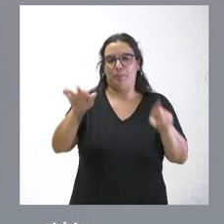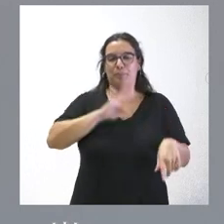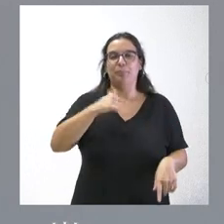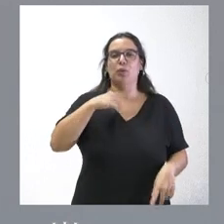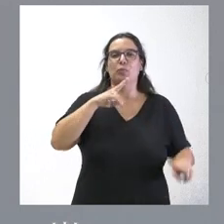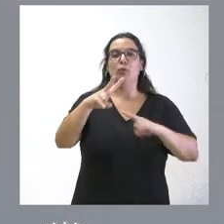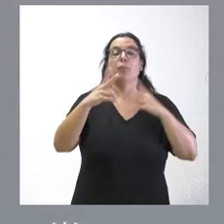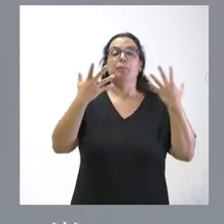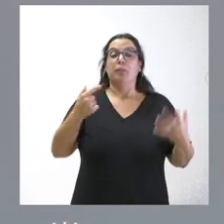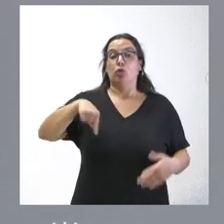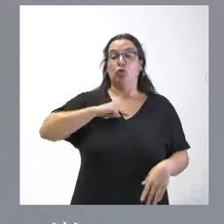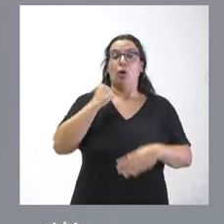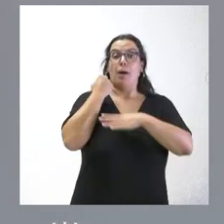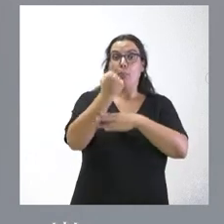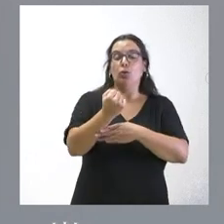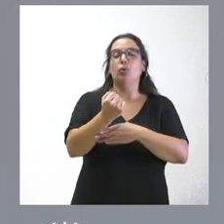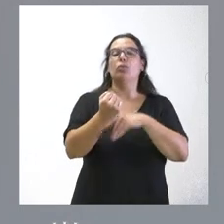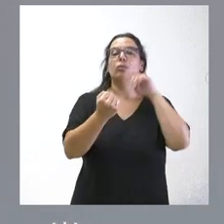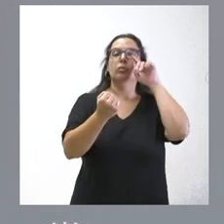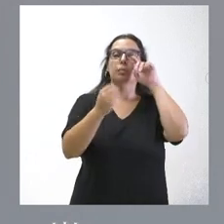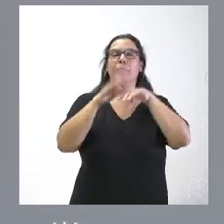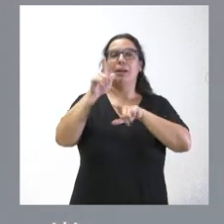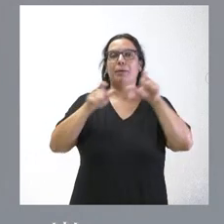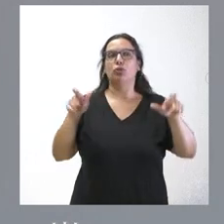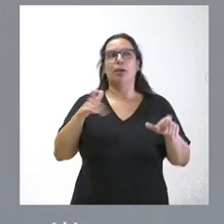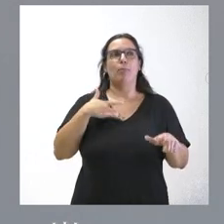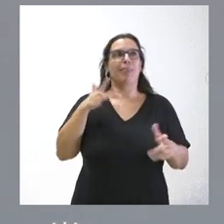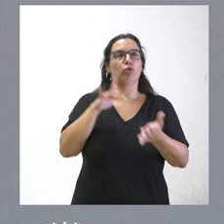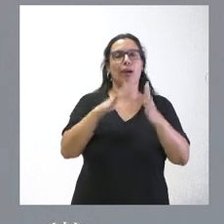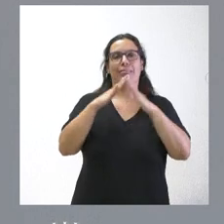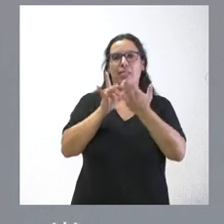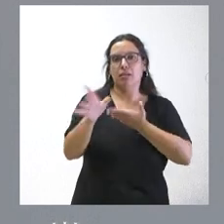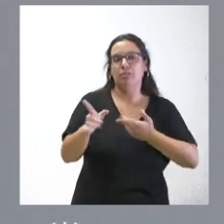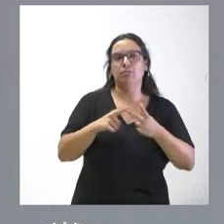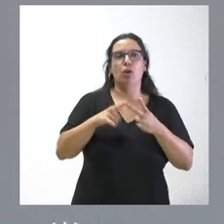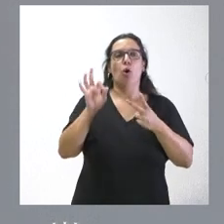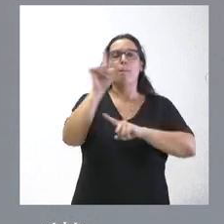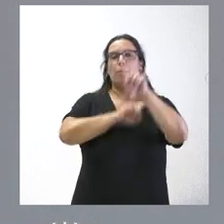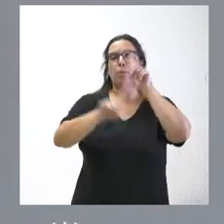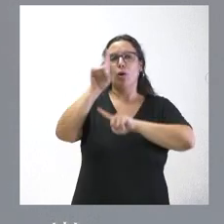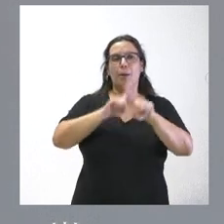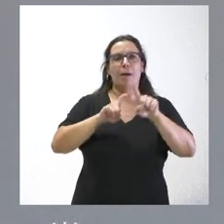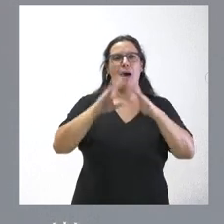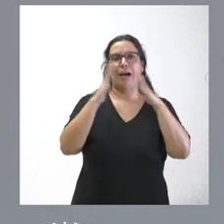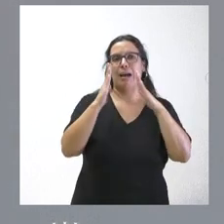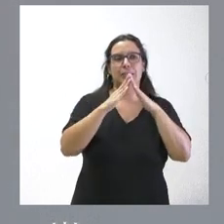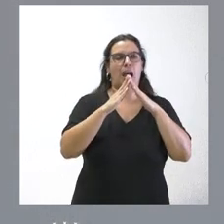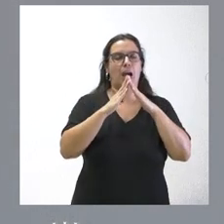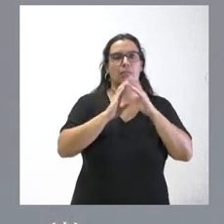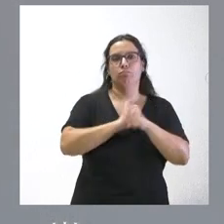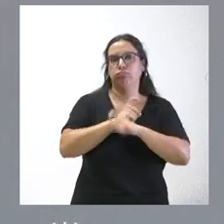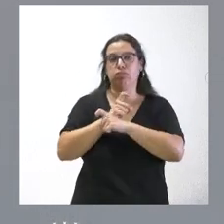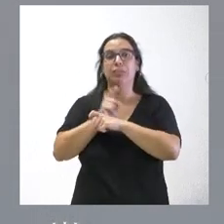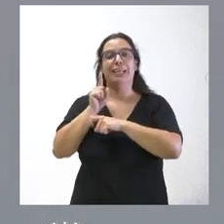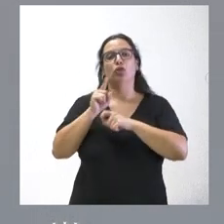este apoyo que vemos para las personas que puedan sufrir un desahucio que tengan algún problema concreto de acceso a la vivienda es el último recurso